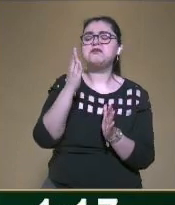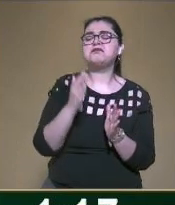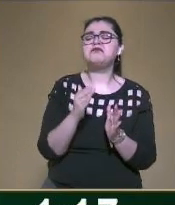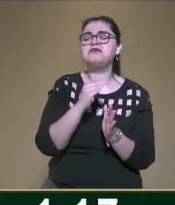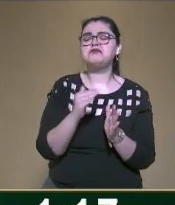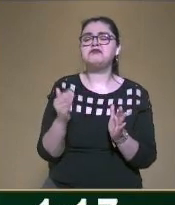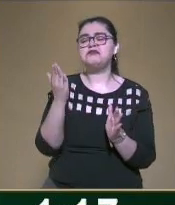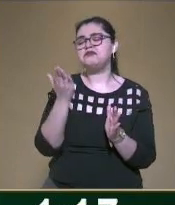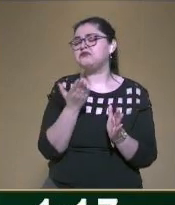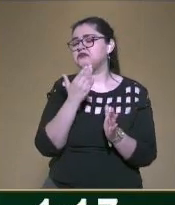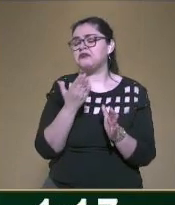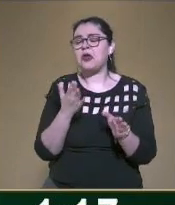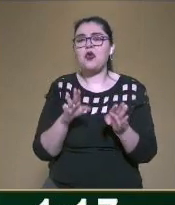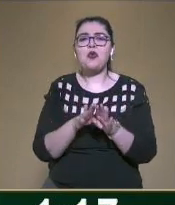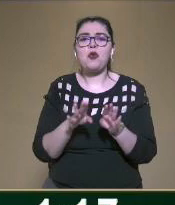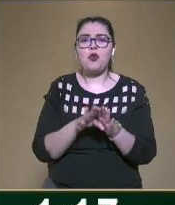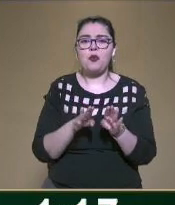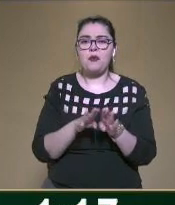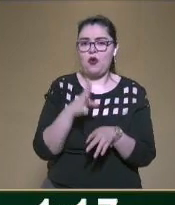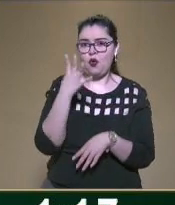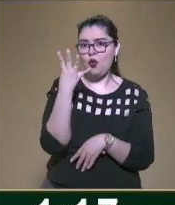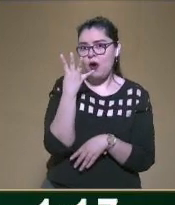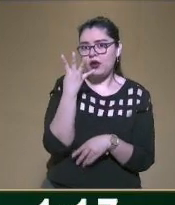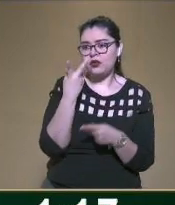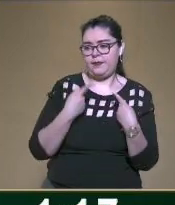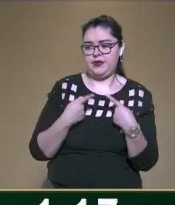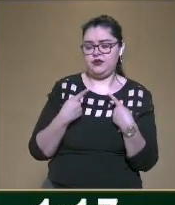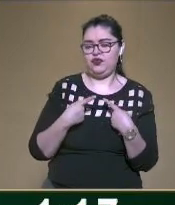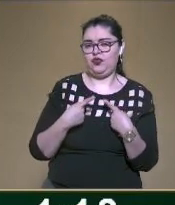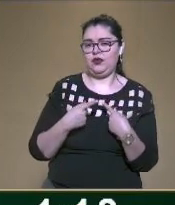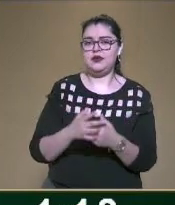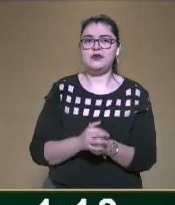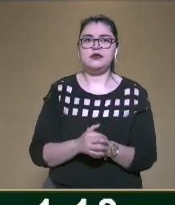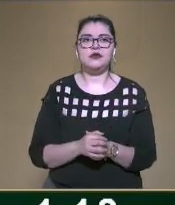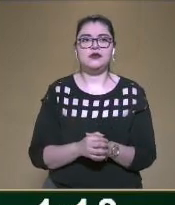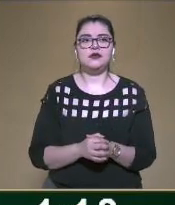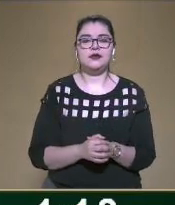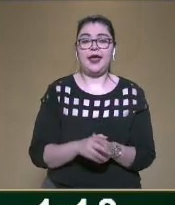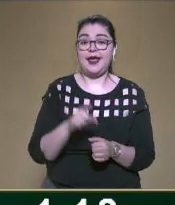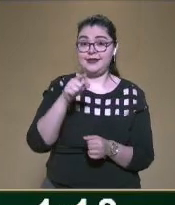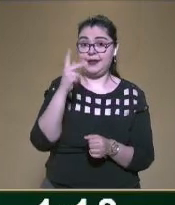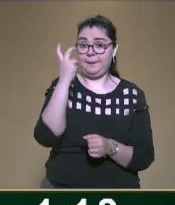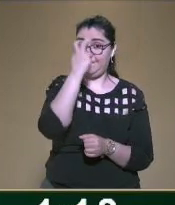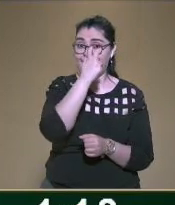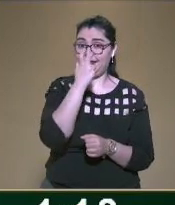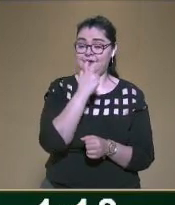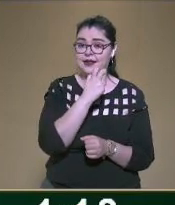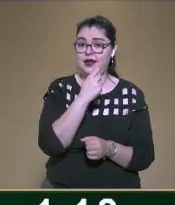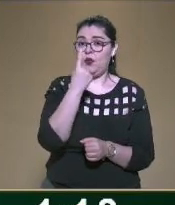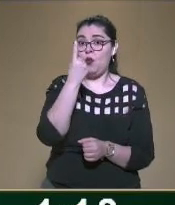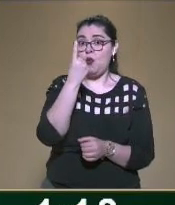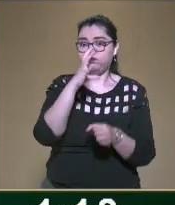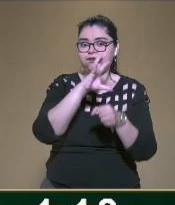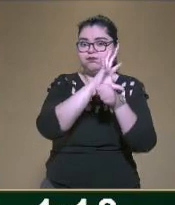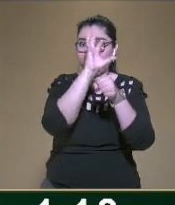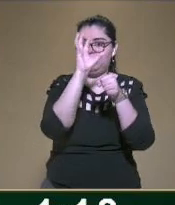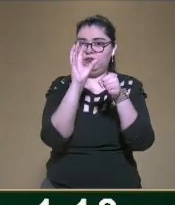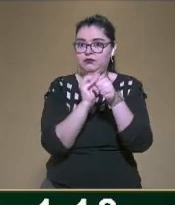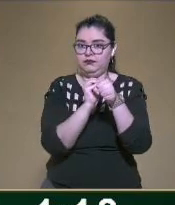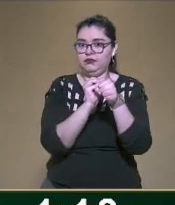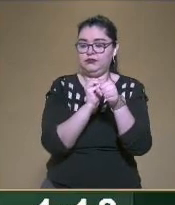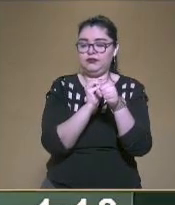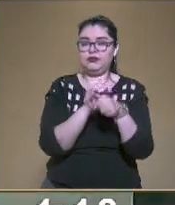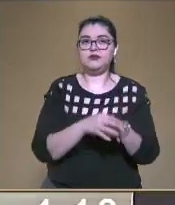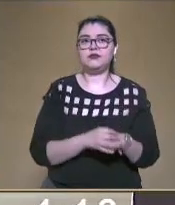de este entero? Porque esta pizza representa a un entero. Así es. Recordemos también que las vamos a